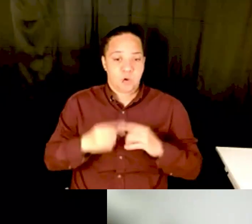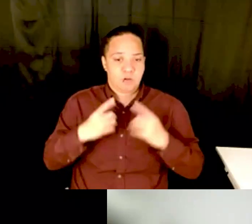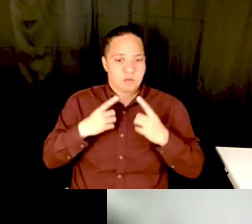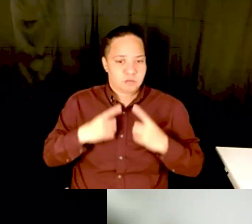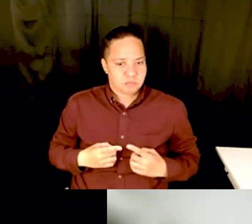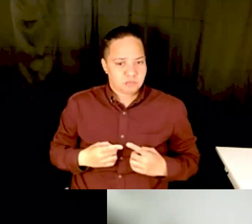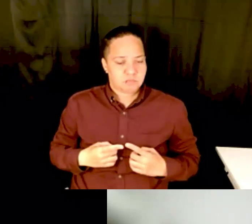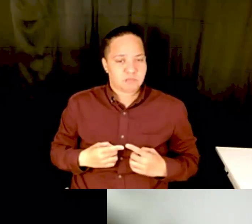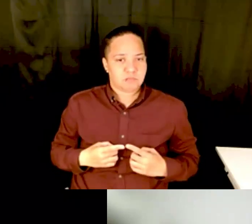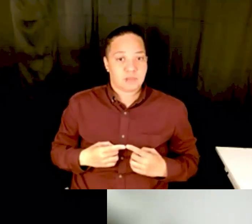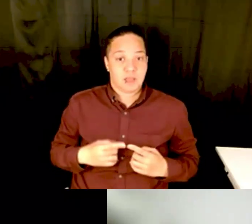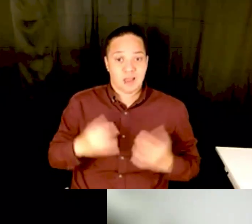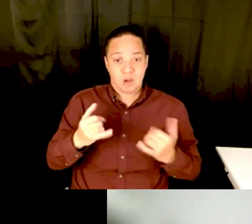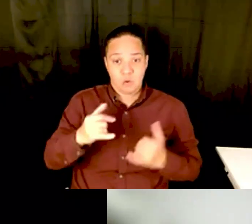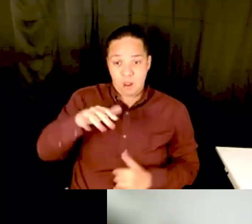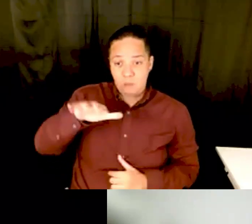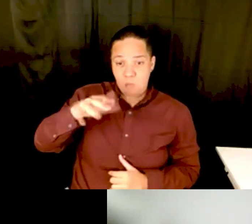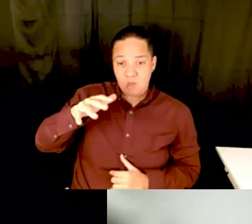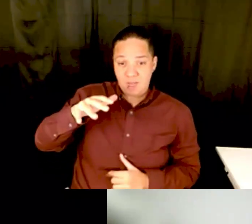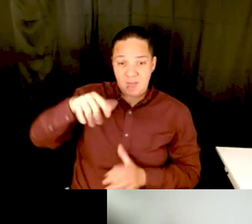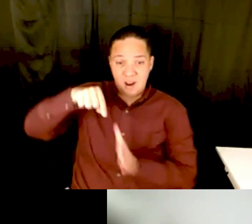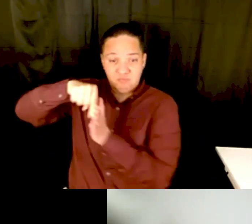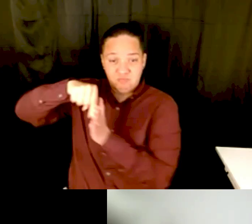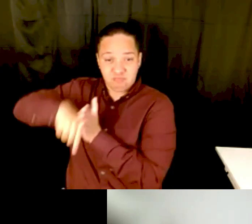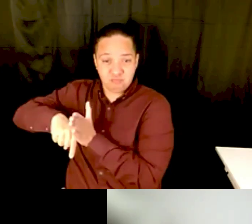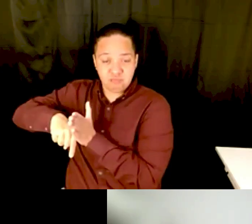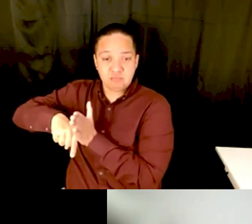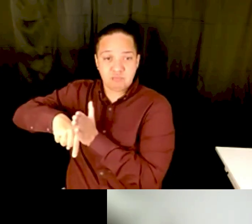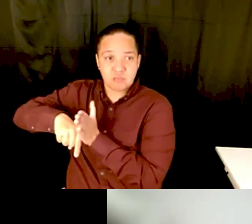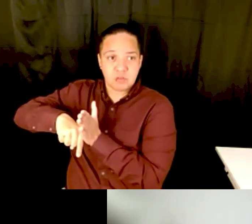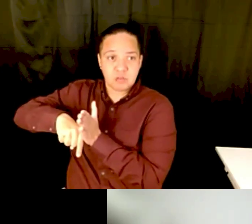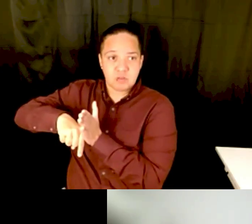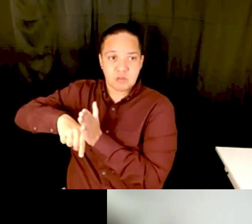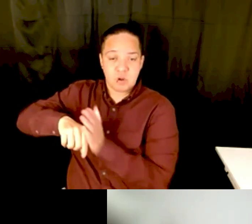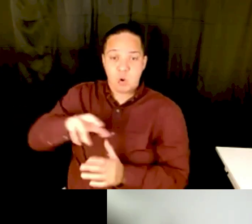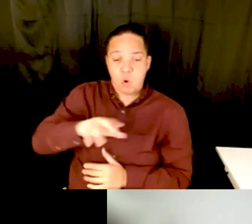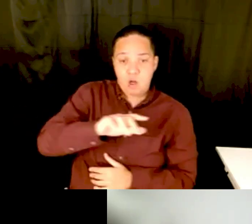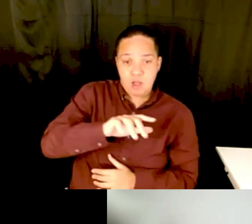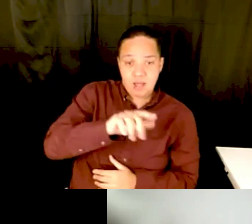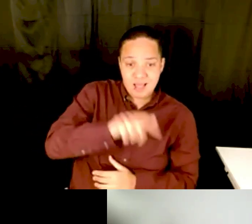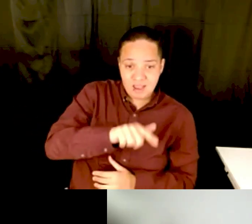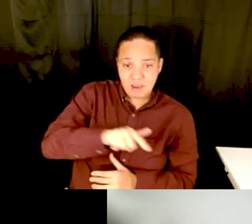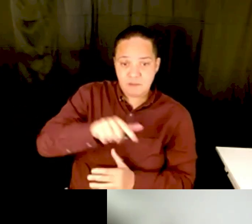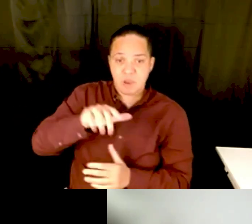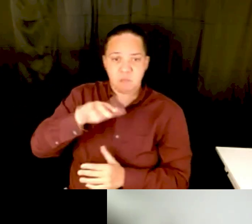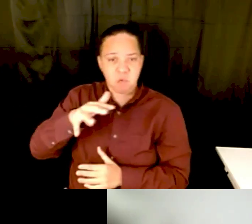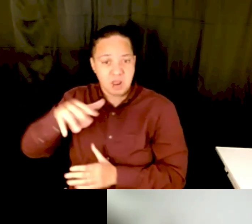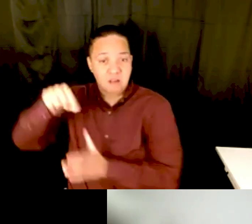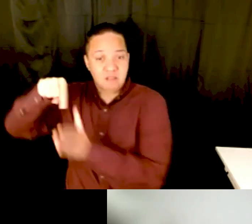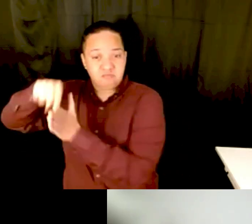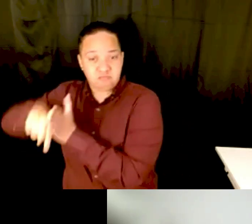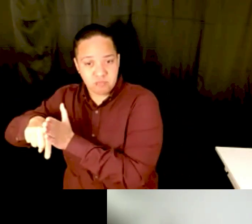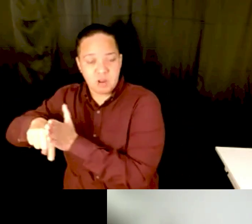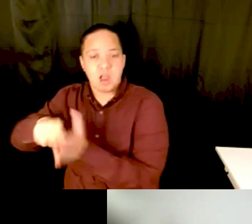de moderada a grave, o debo decir de leve a moderada a grave, entonces el medicamento